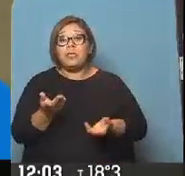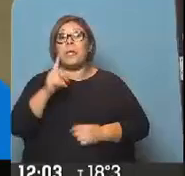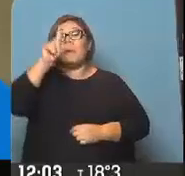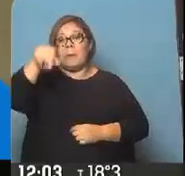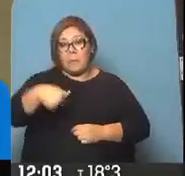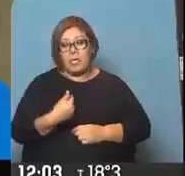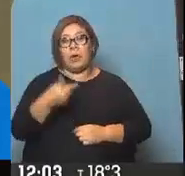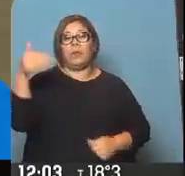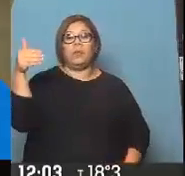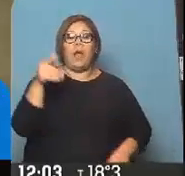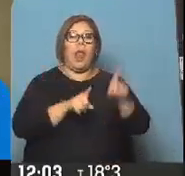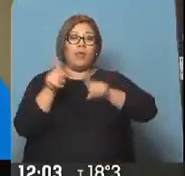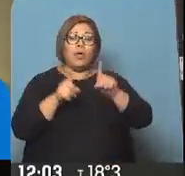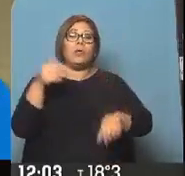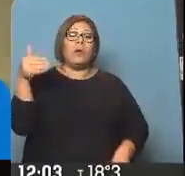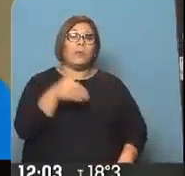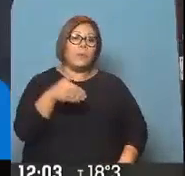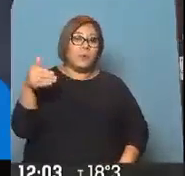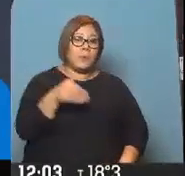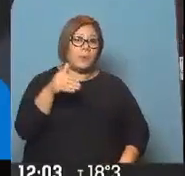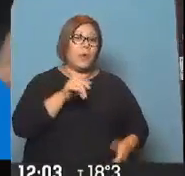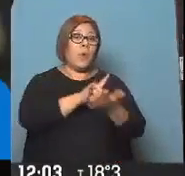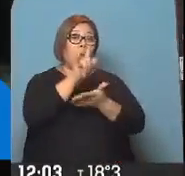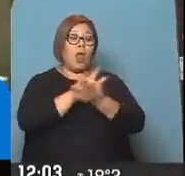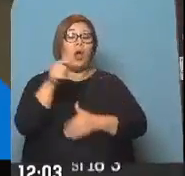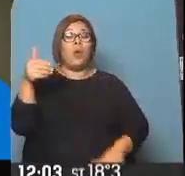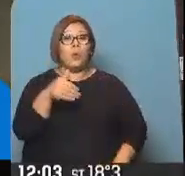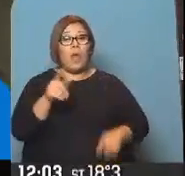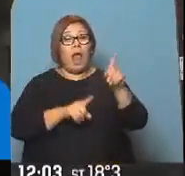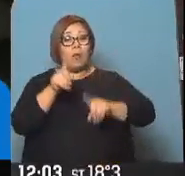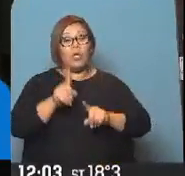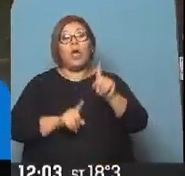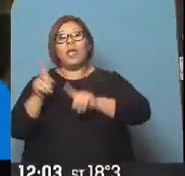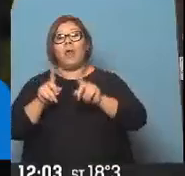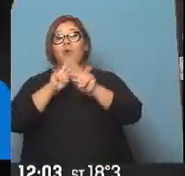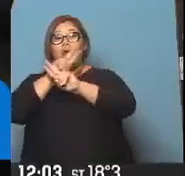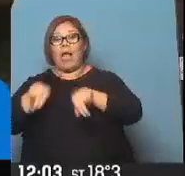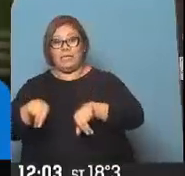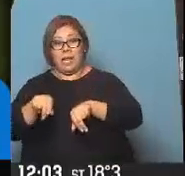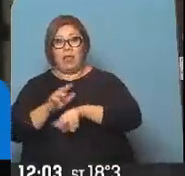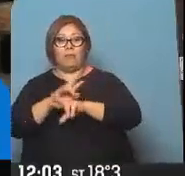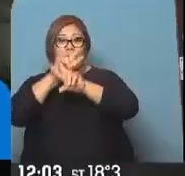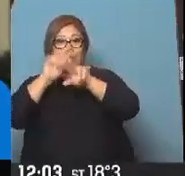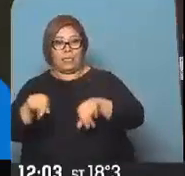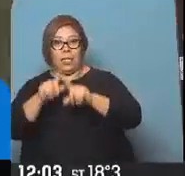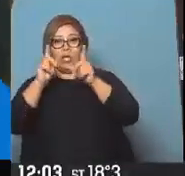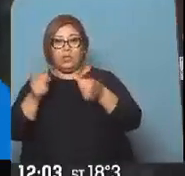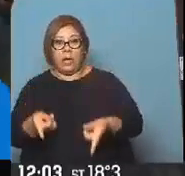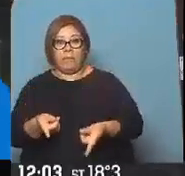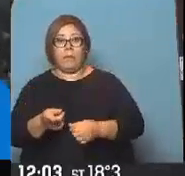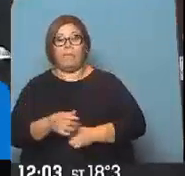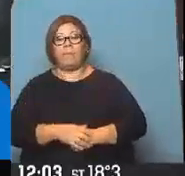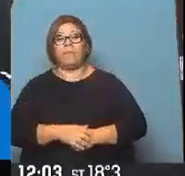también en demoras de vuelos a esta hora y los invitamos a ver la pantalla que tenemos aquí bueno un vuelo cancelado 11